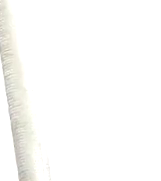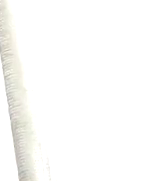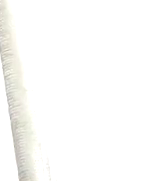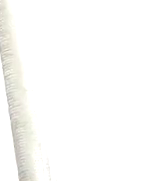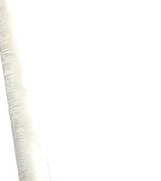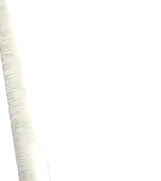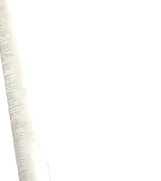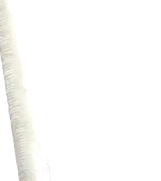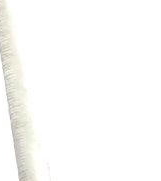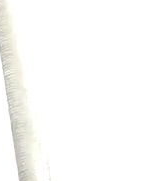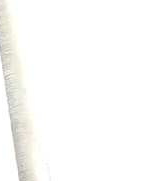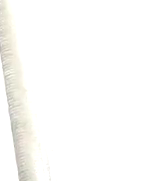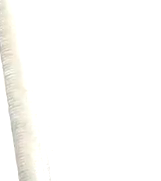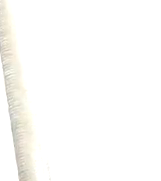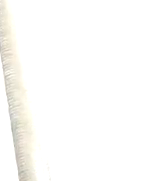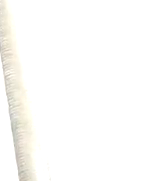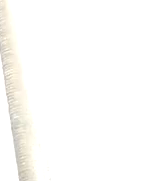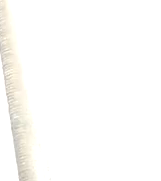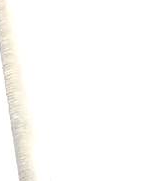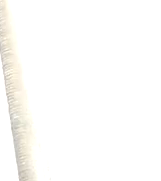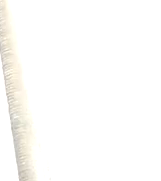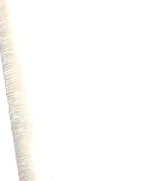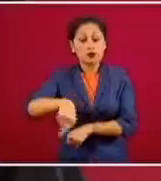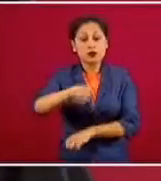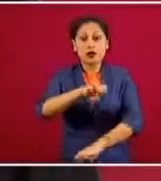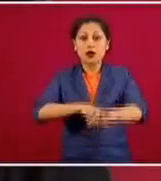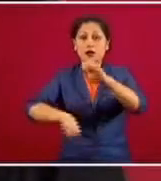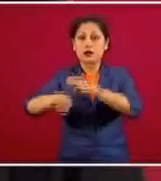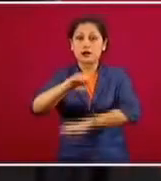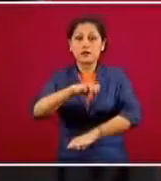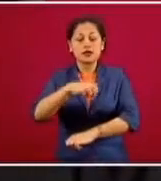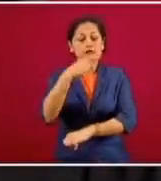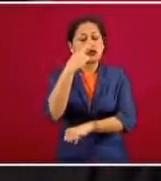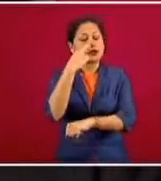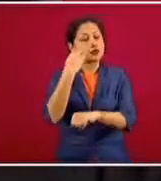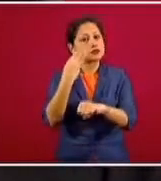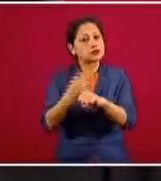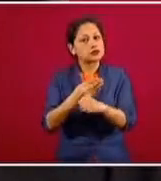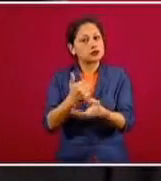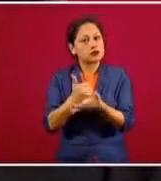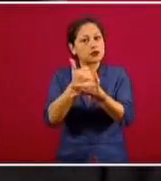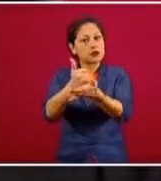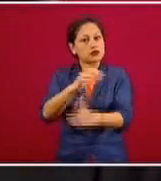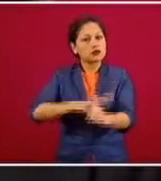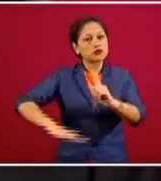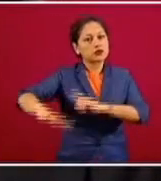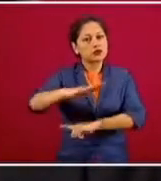las medidas. Esto fue lo que dijo. En general,